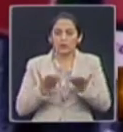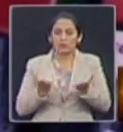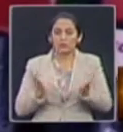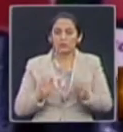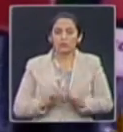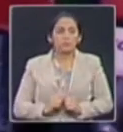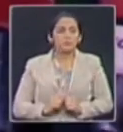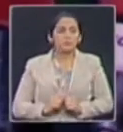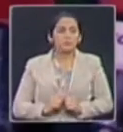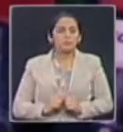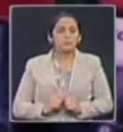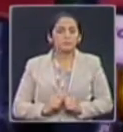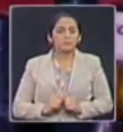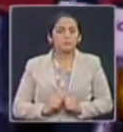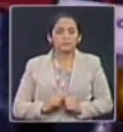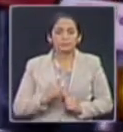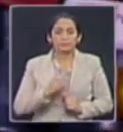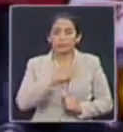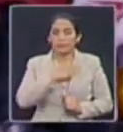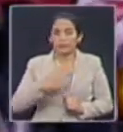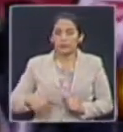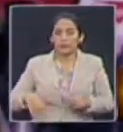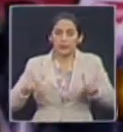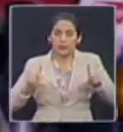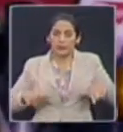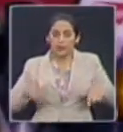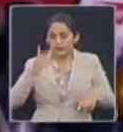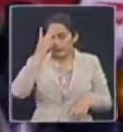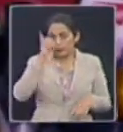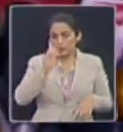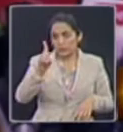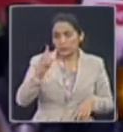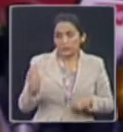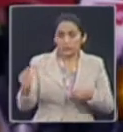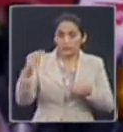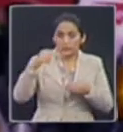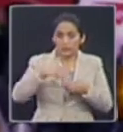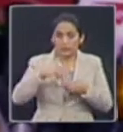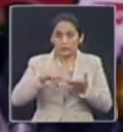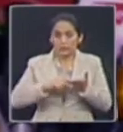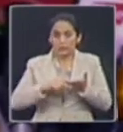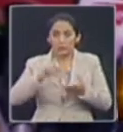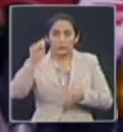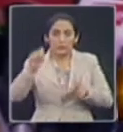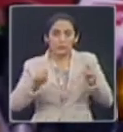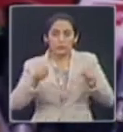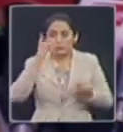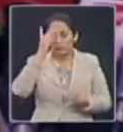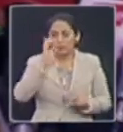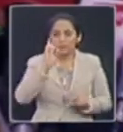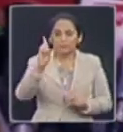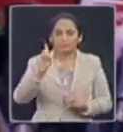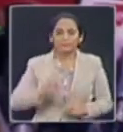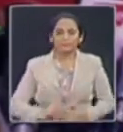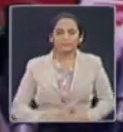no por parte del presidente Moreno es una decisión que le corresponde indicar a él. Sandra Vélez, Telerama Noticias.